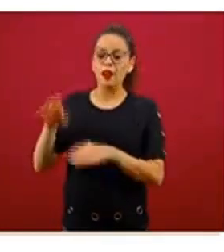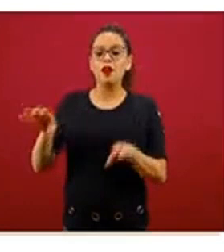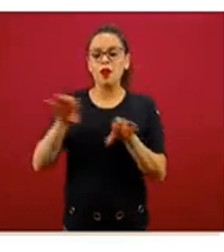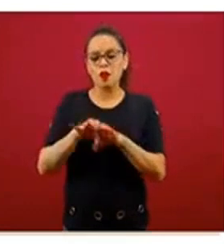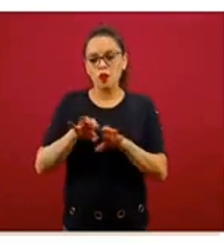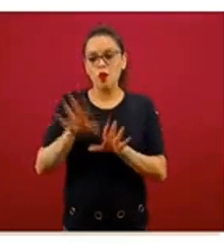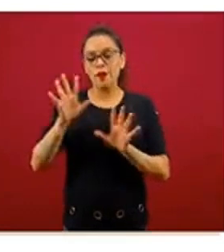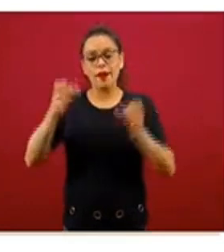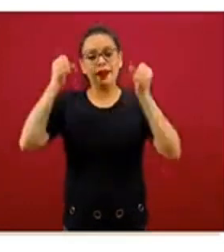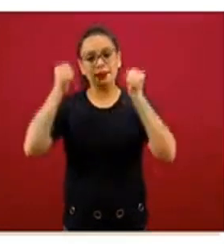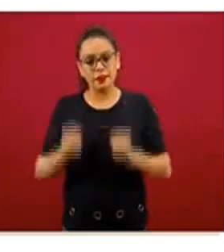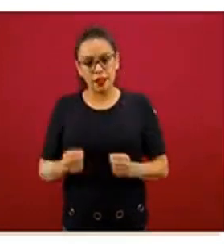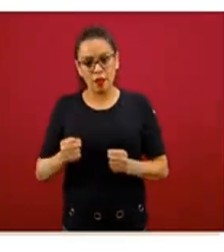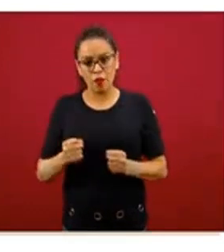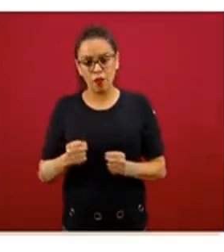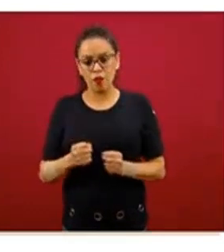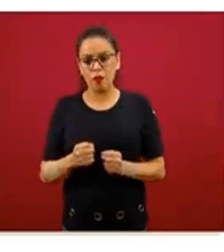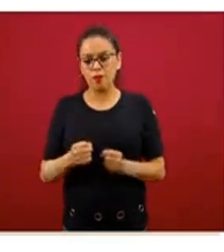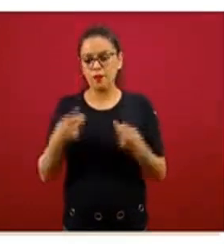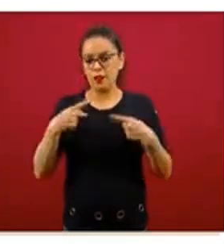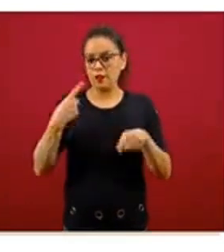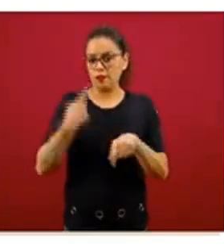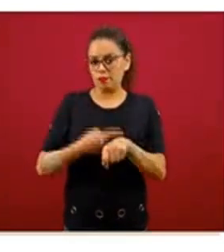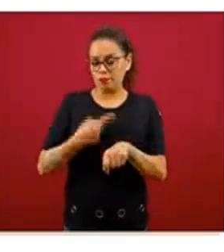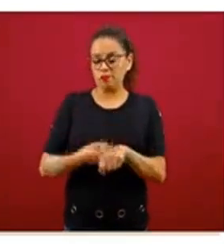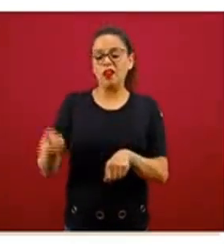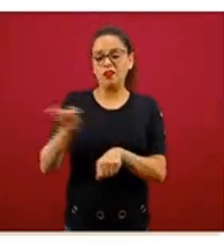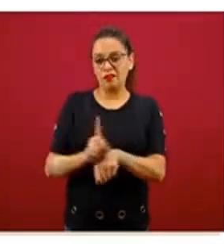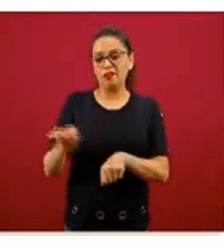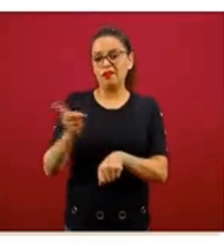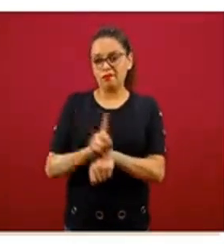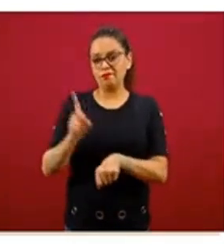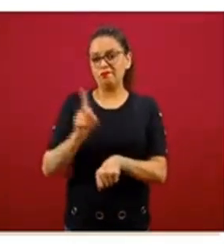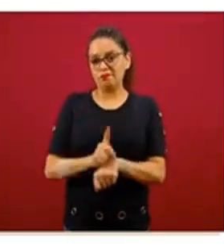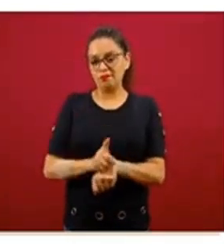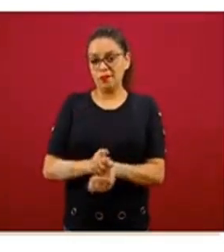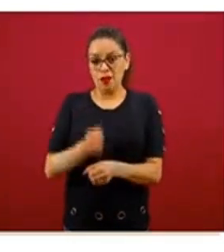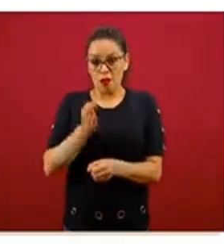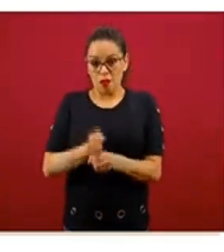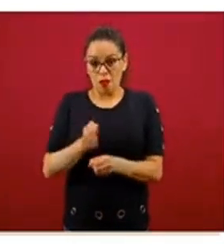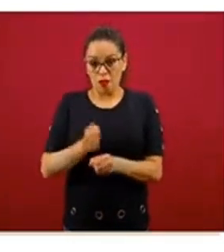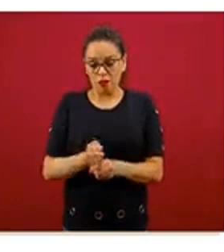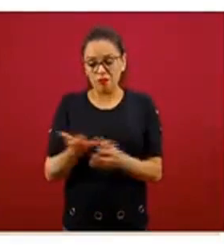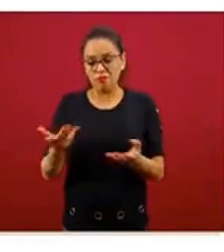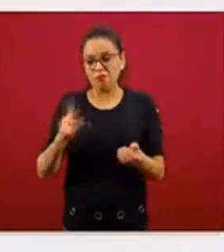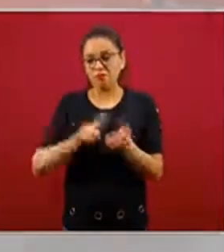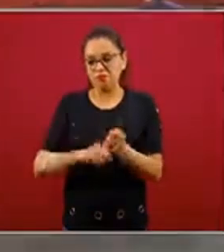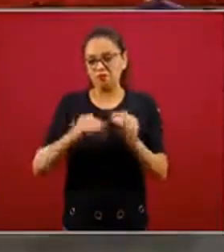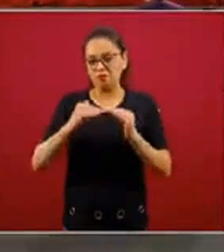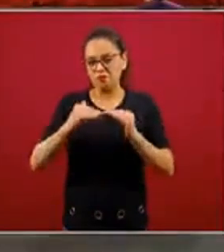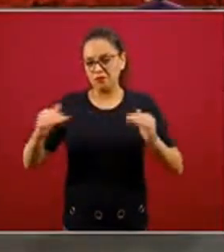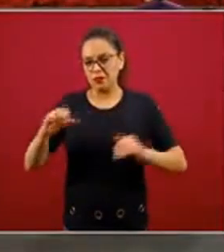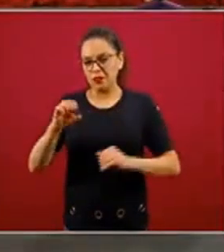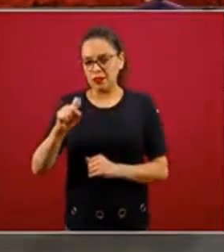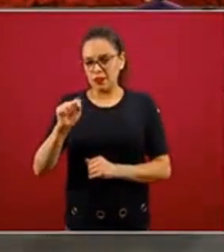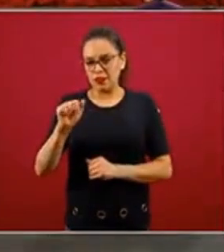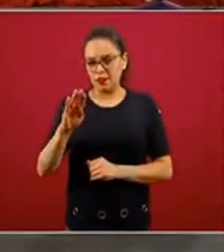van confirmando día con día, en donde hasta el momento llevamos al menos una tendencia estable. La siguiente, por